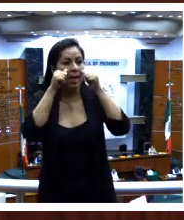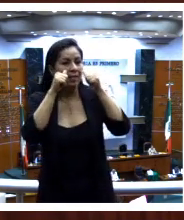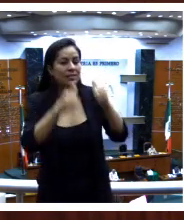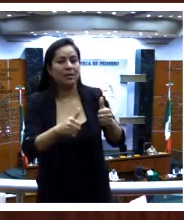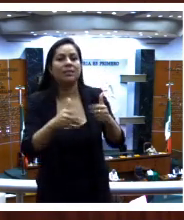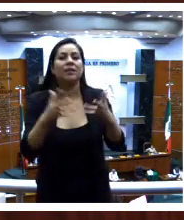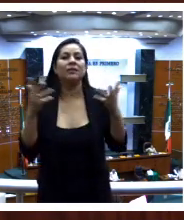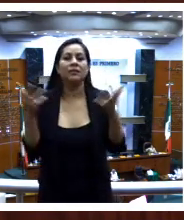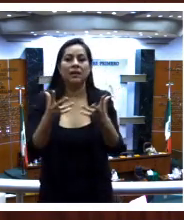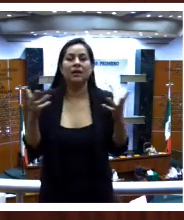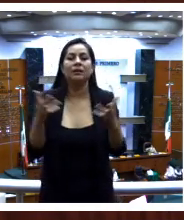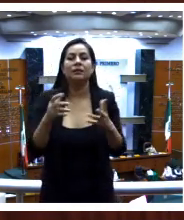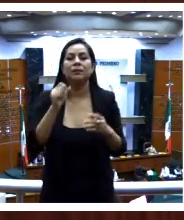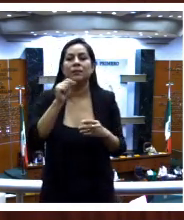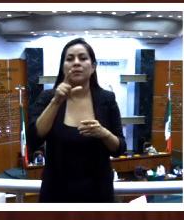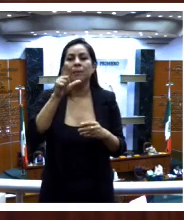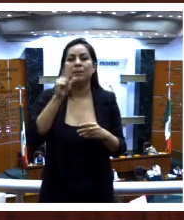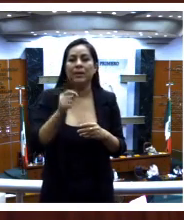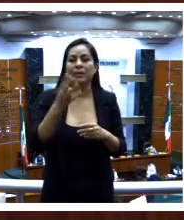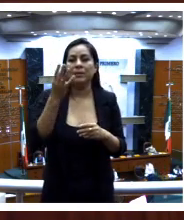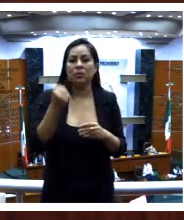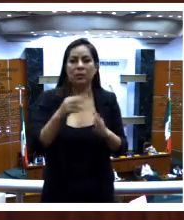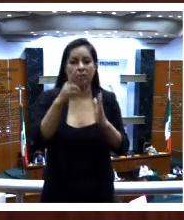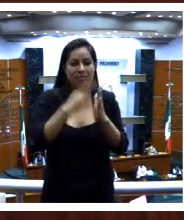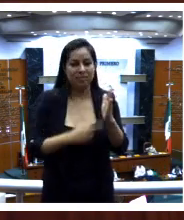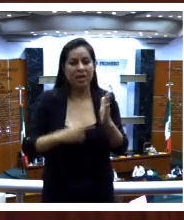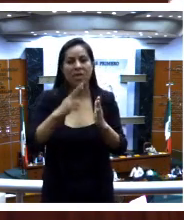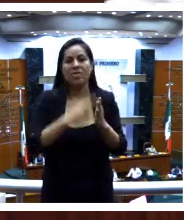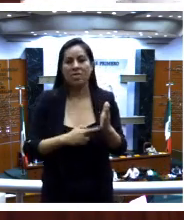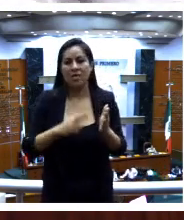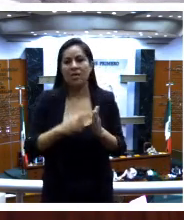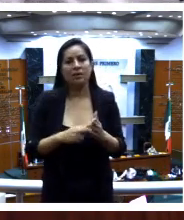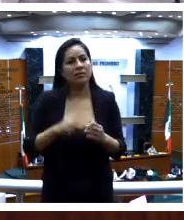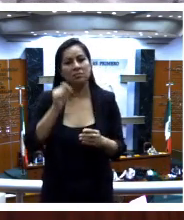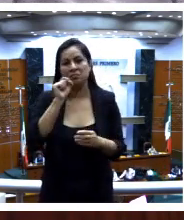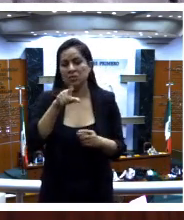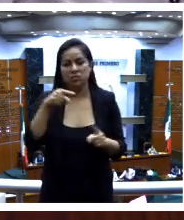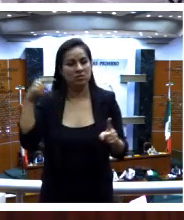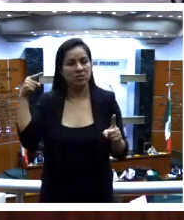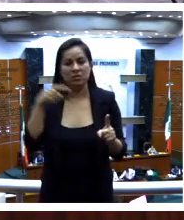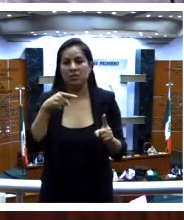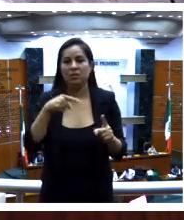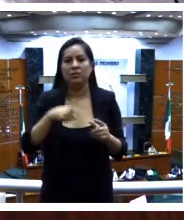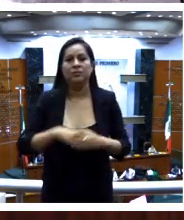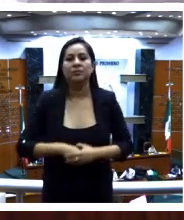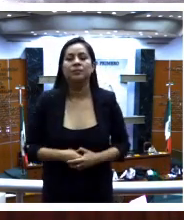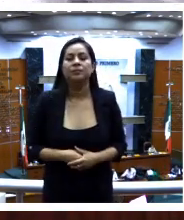han llevado a cabo también 29 talleres al respecto.